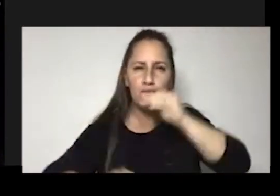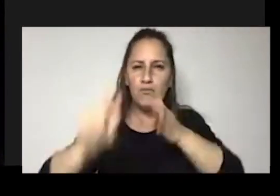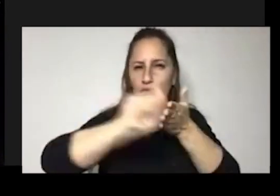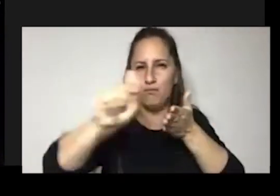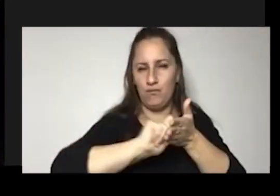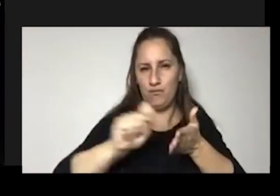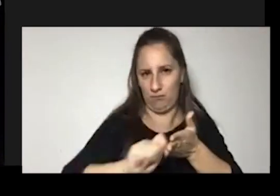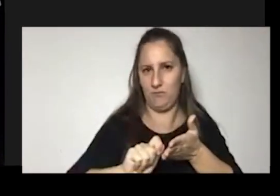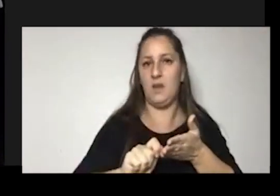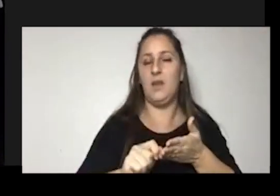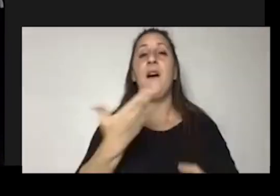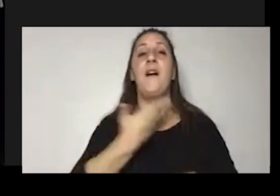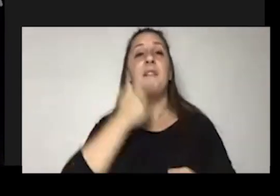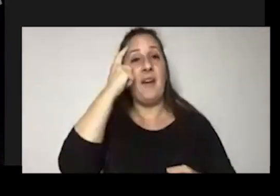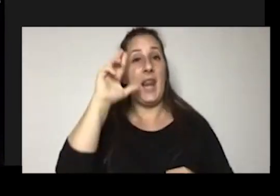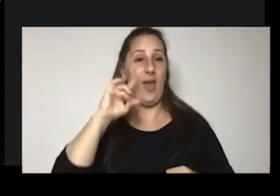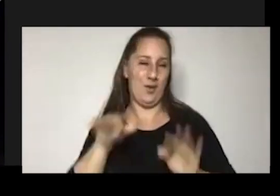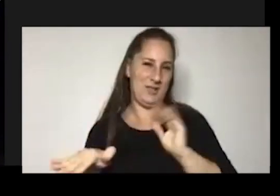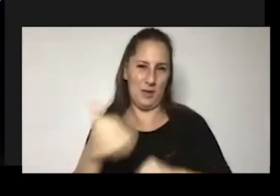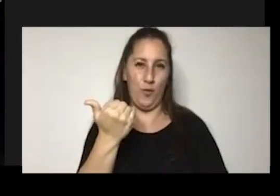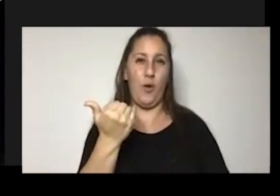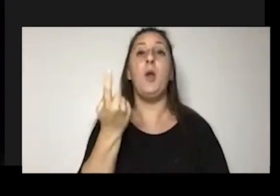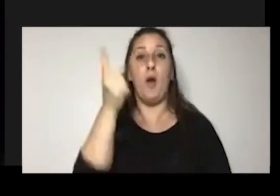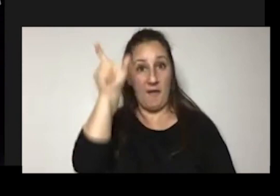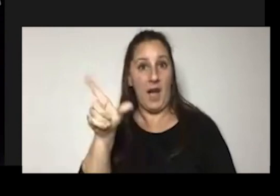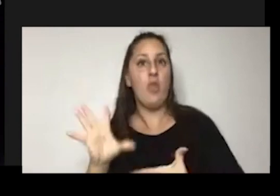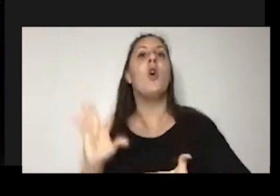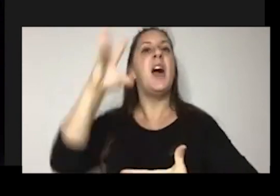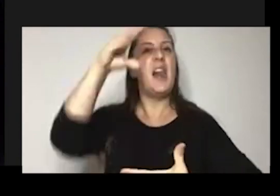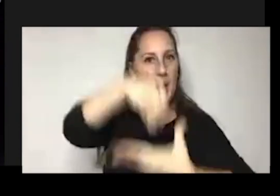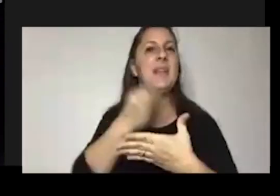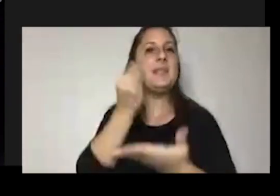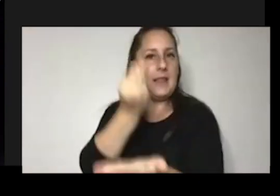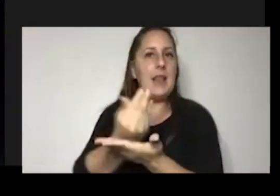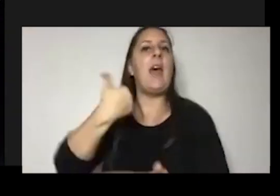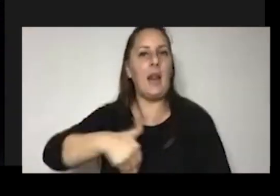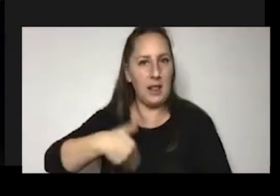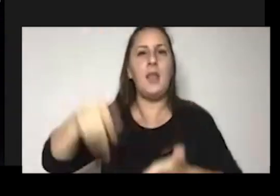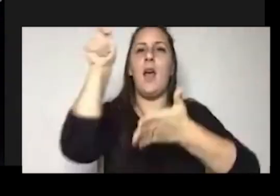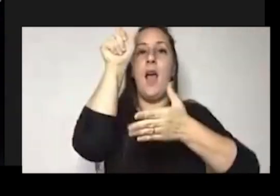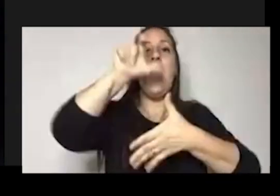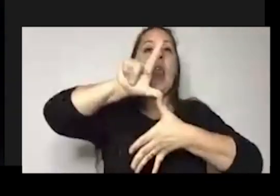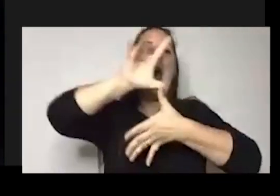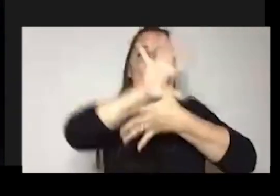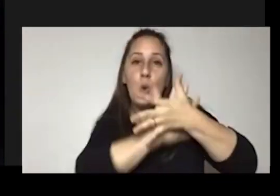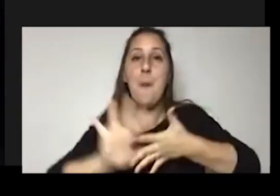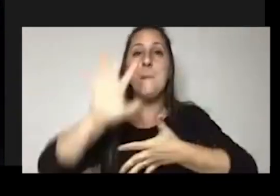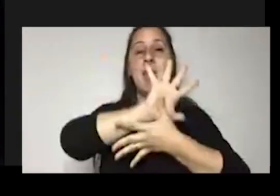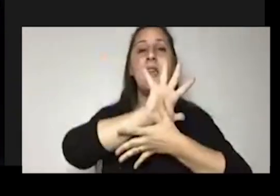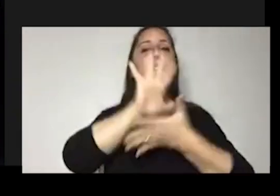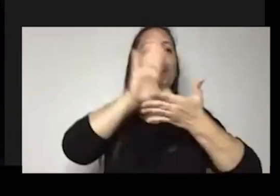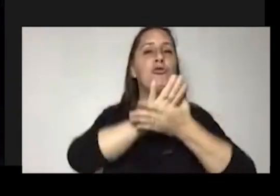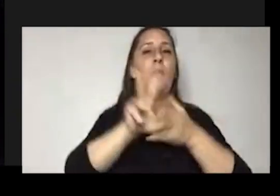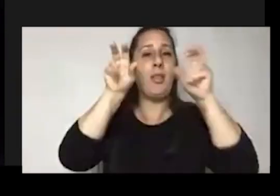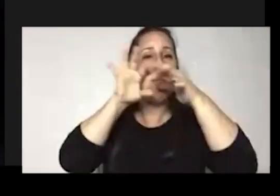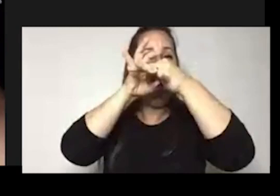fue de las personas que representó a nuestro país y que representó a Latinoamérica en lo que tiene que ver con el armado de la